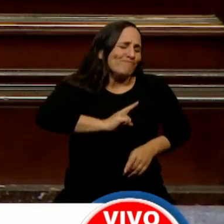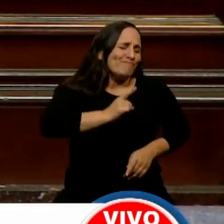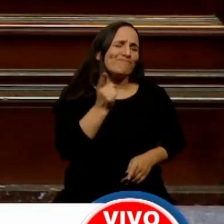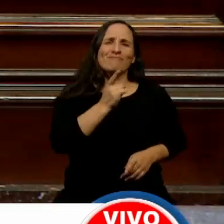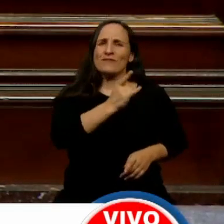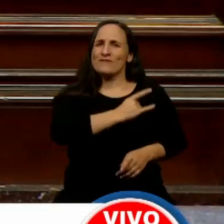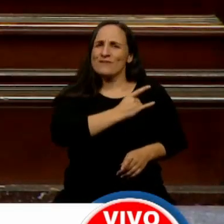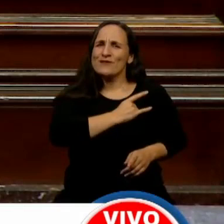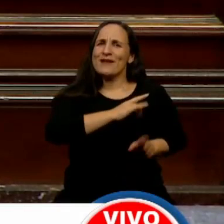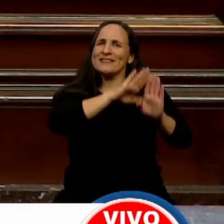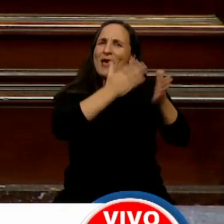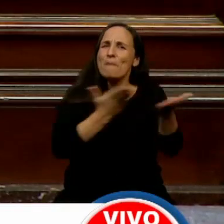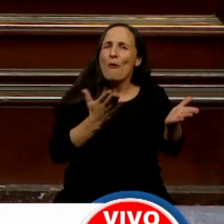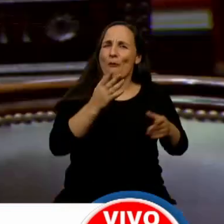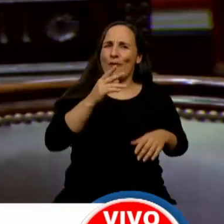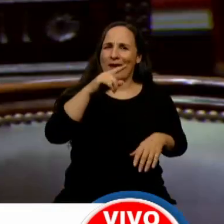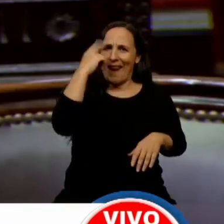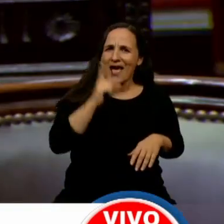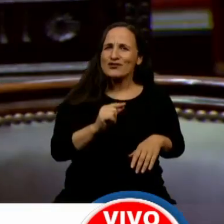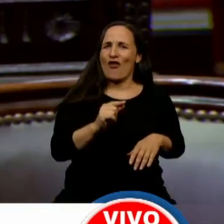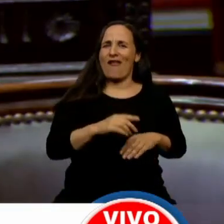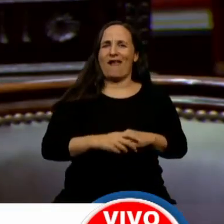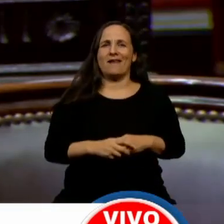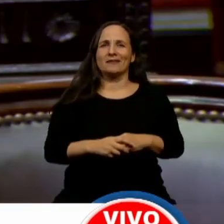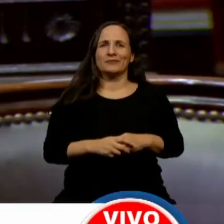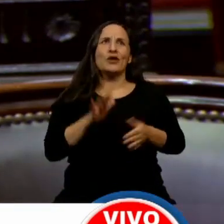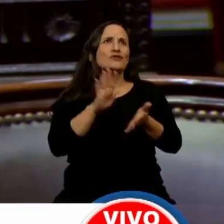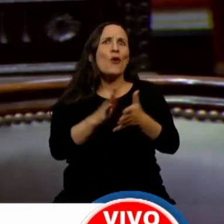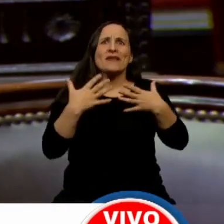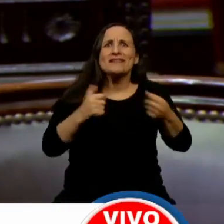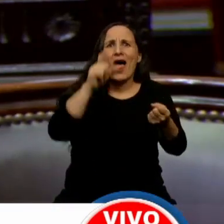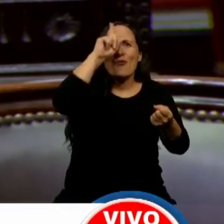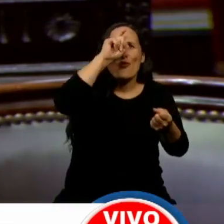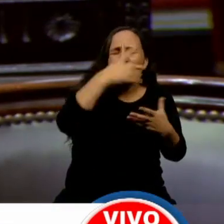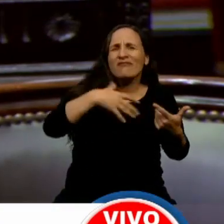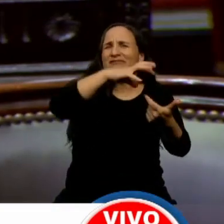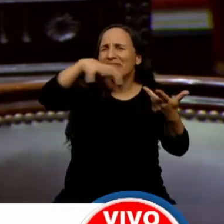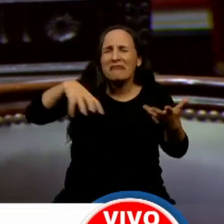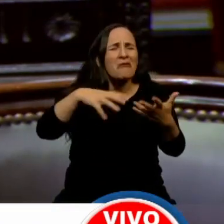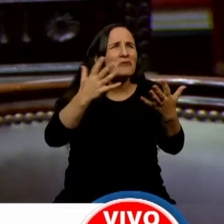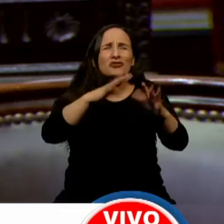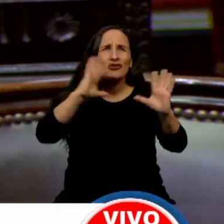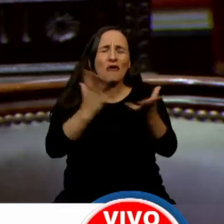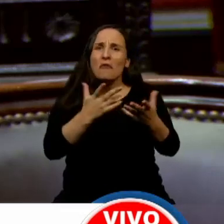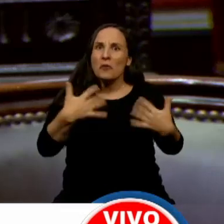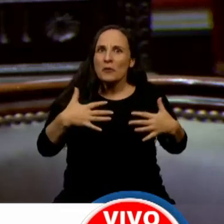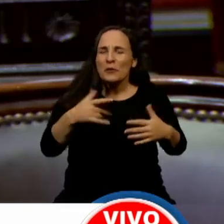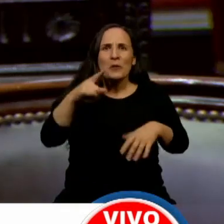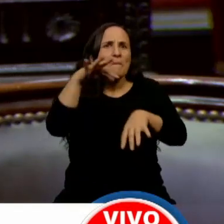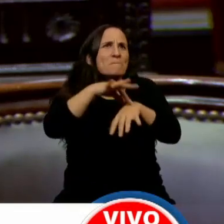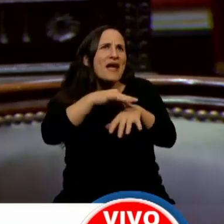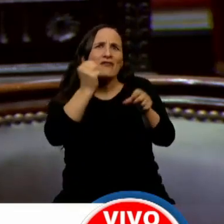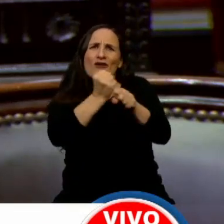universidades nacionales públicas, de nuestro sistema público de salud, de la gestión que llevan adelante los médicos